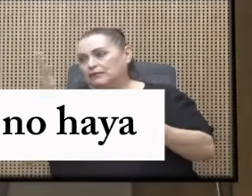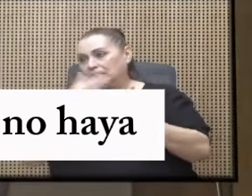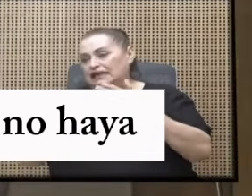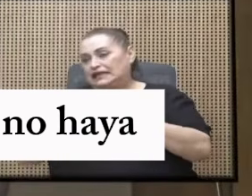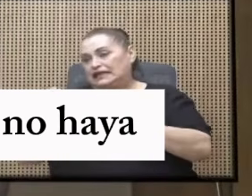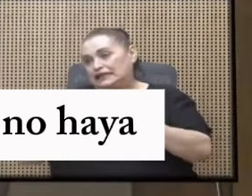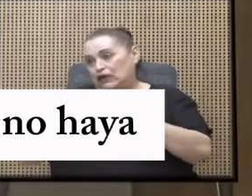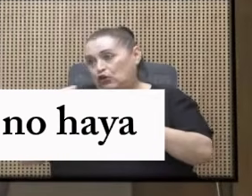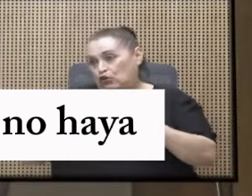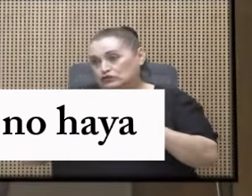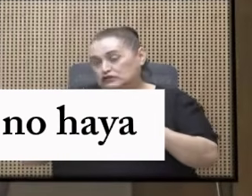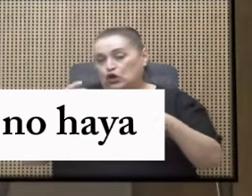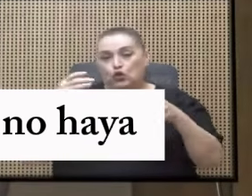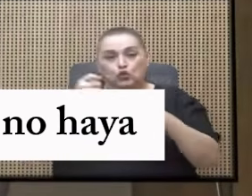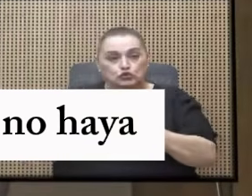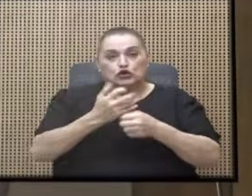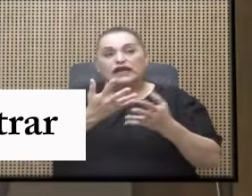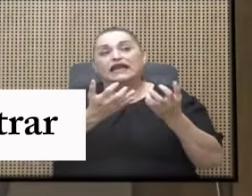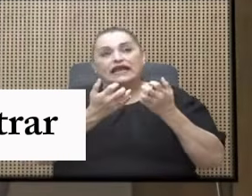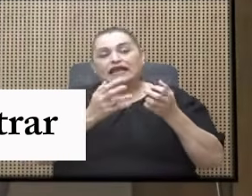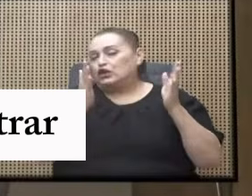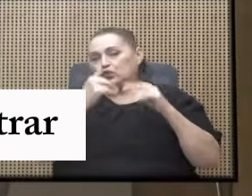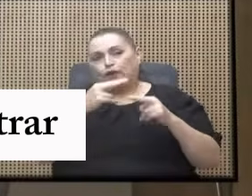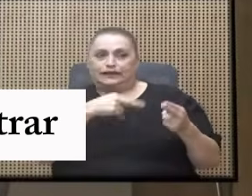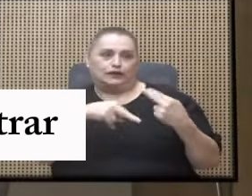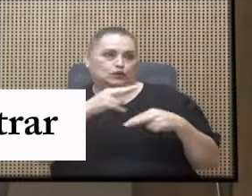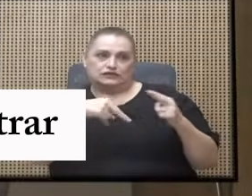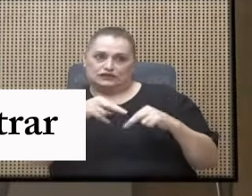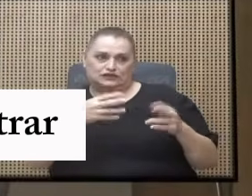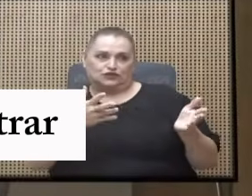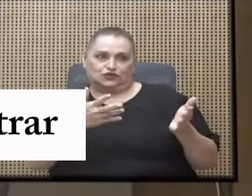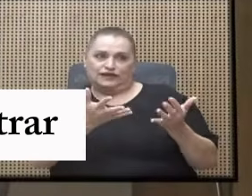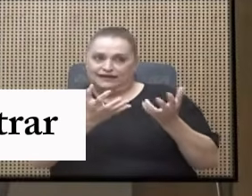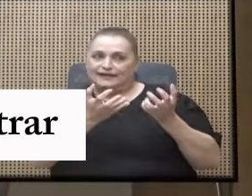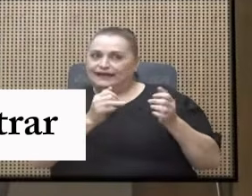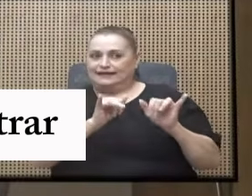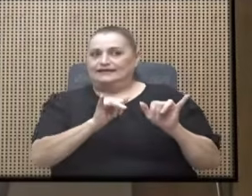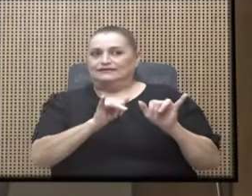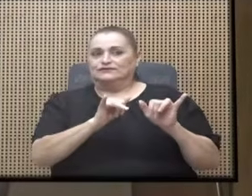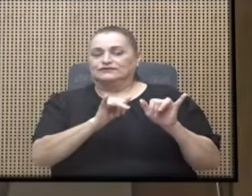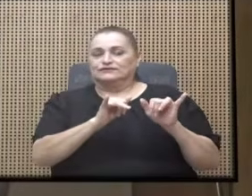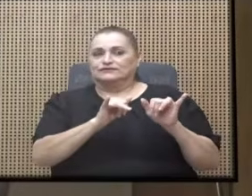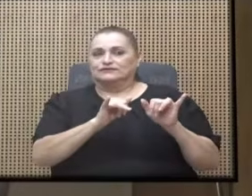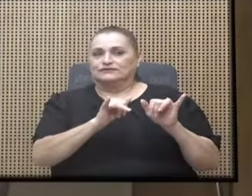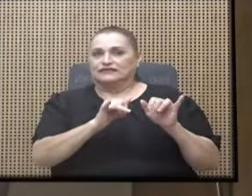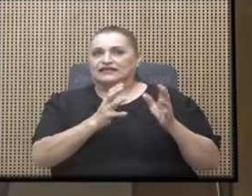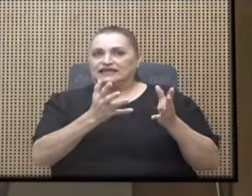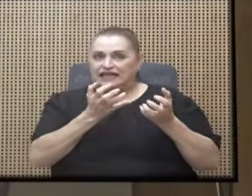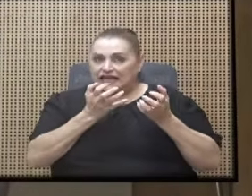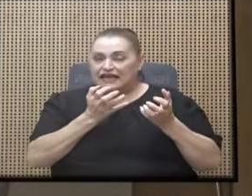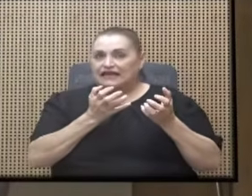de la conclusión es que lo que quieren es que no haya negociación, ¿verdad? Lo que quieren es entrar